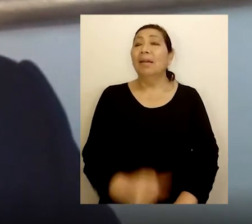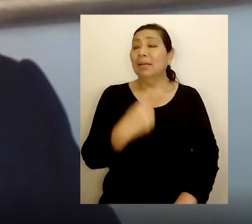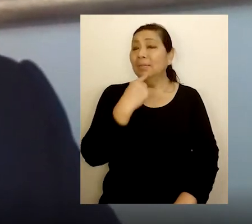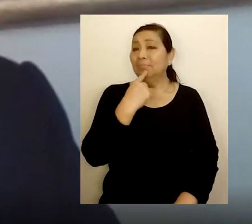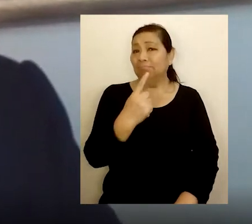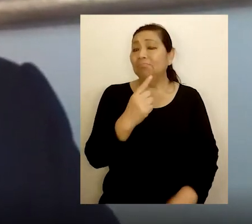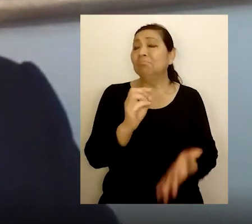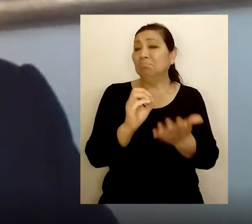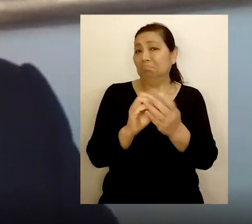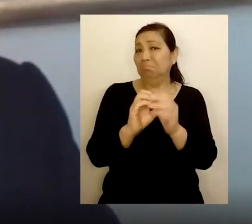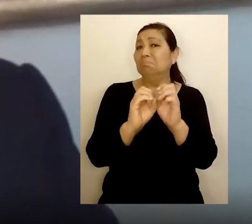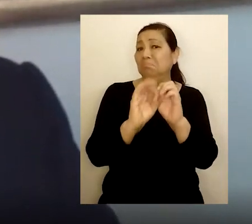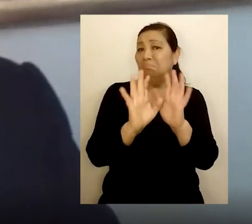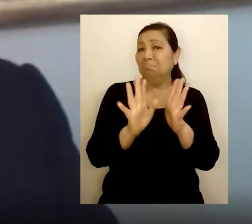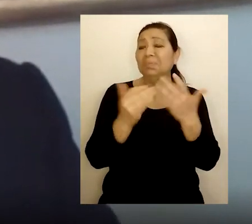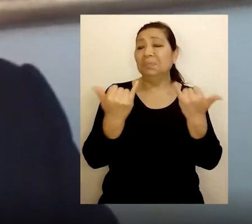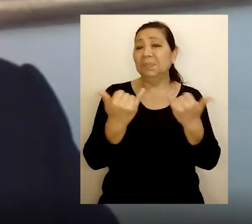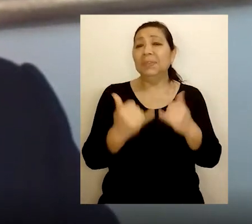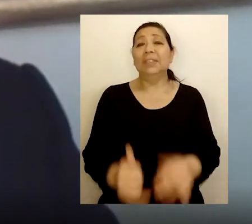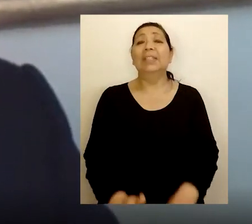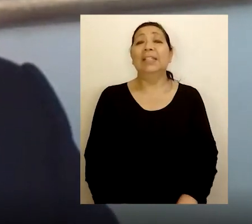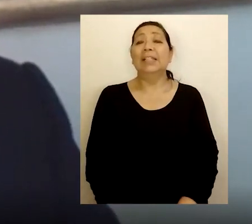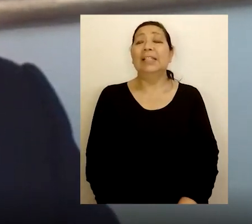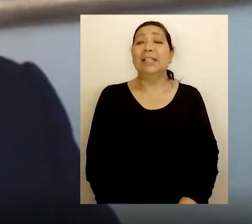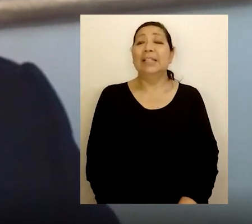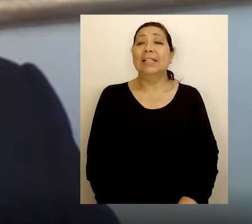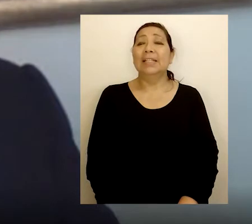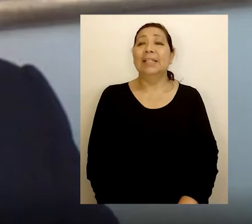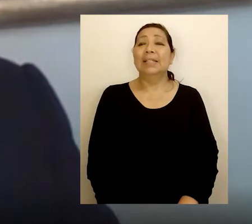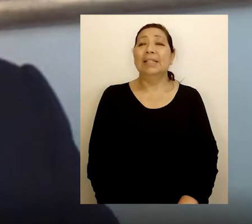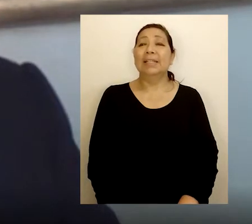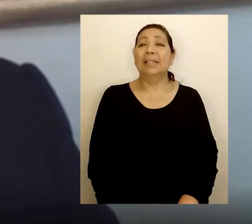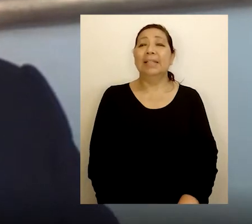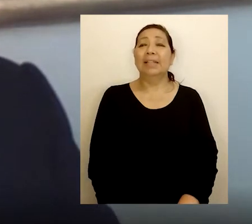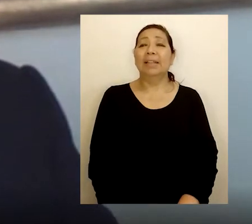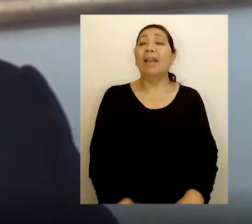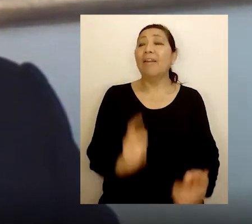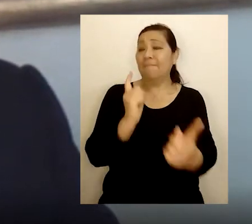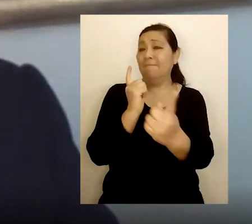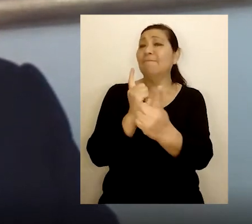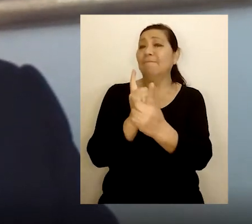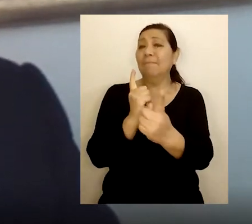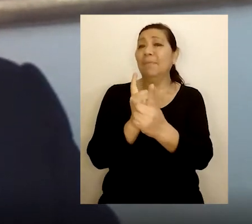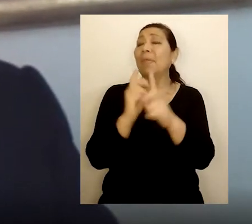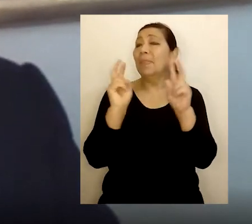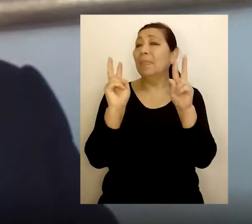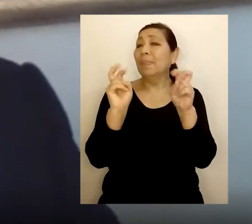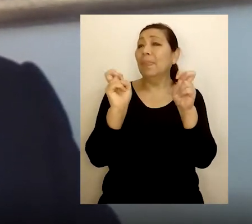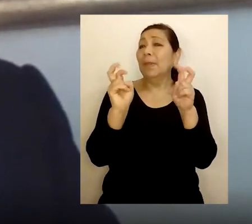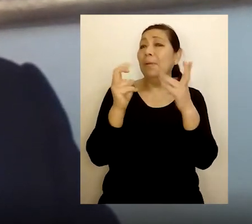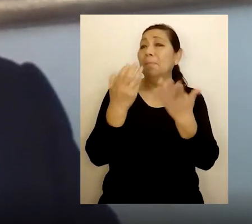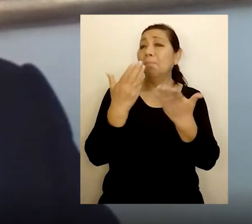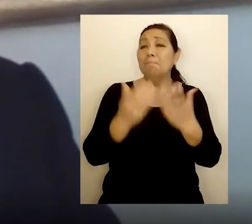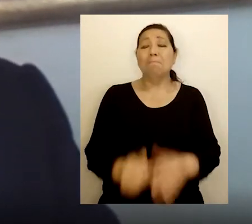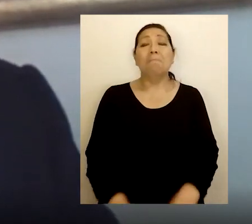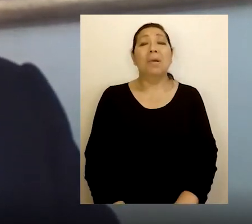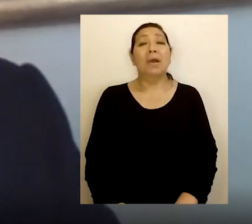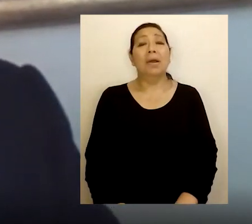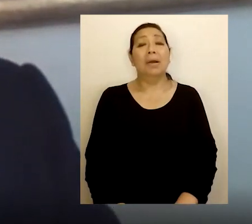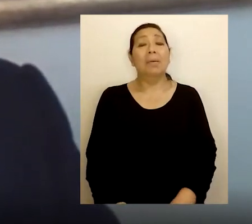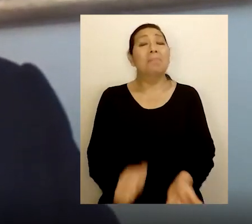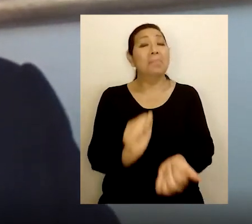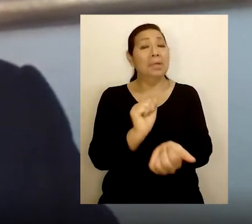Estamos claros que en este caso estamos frente a un tema de